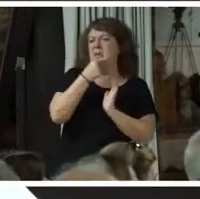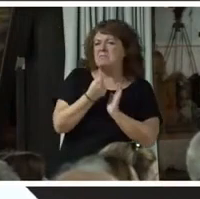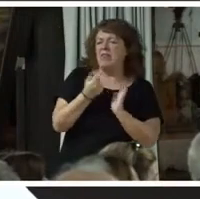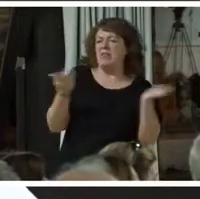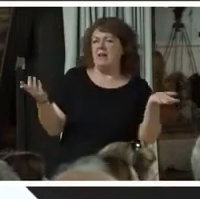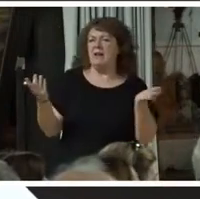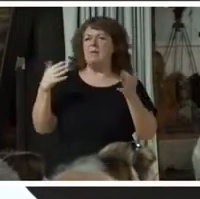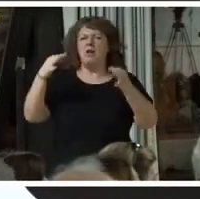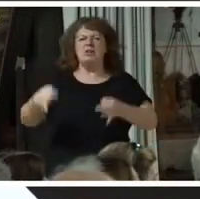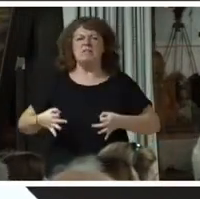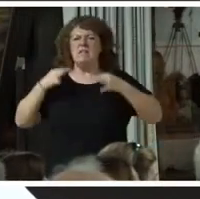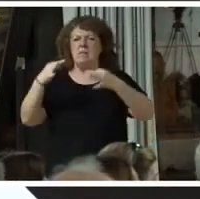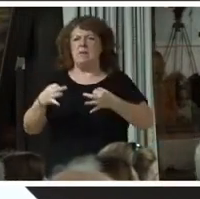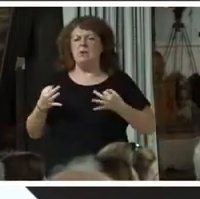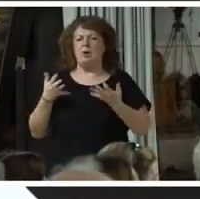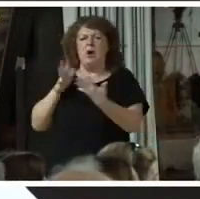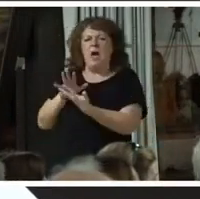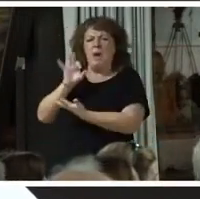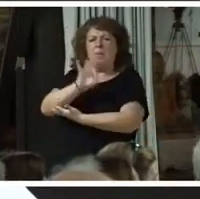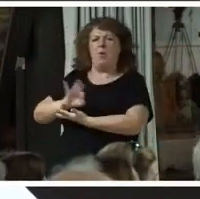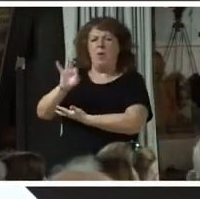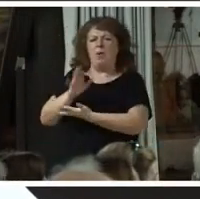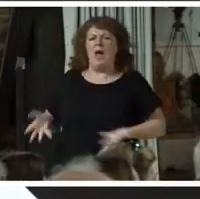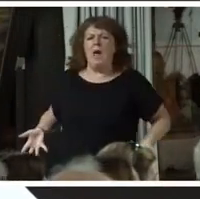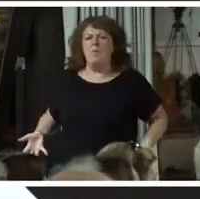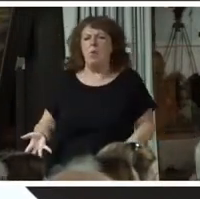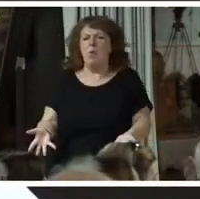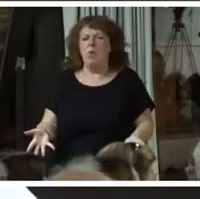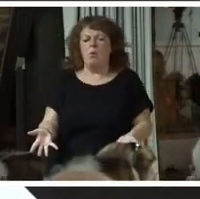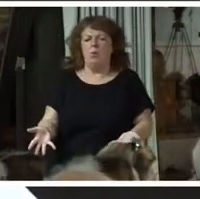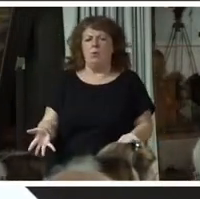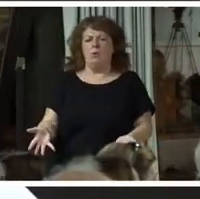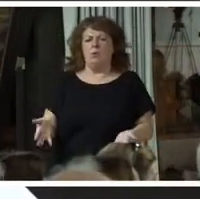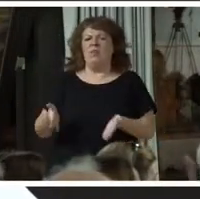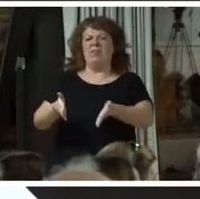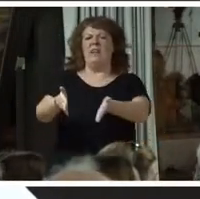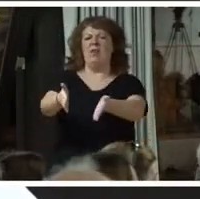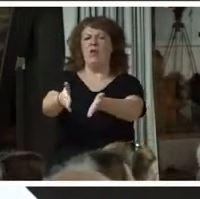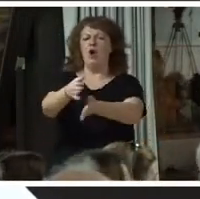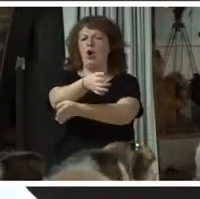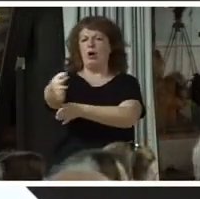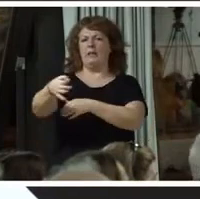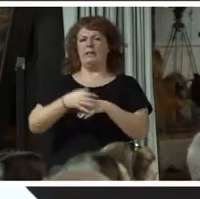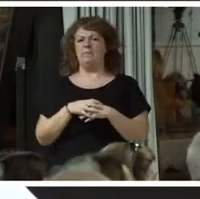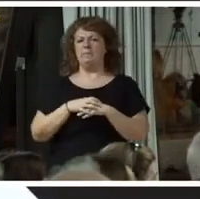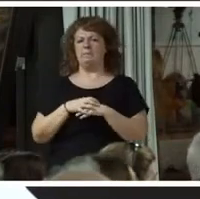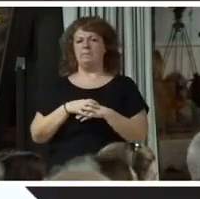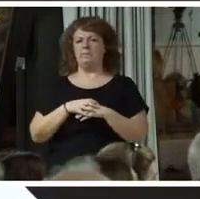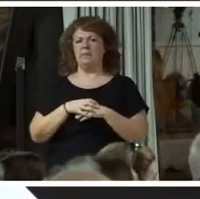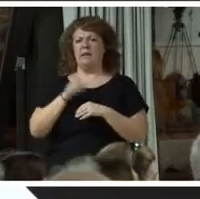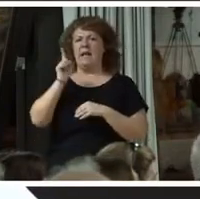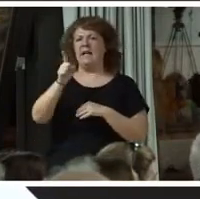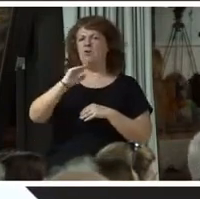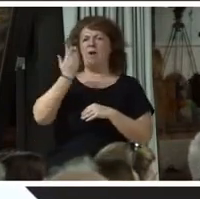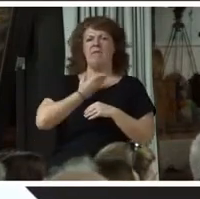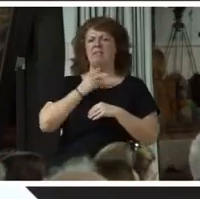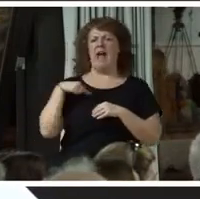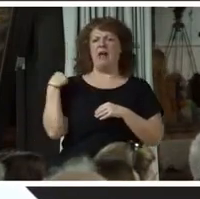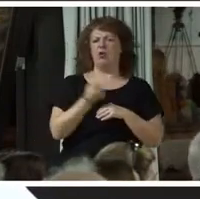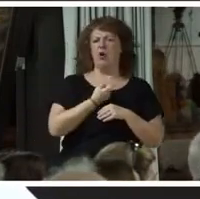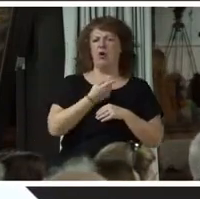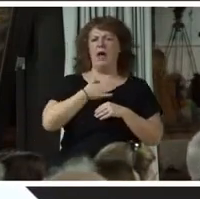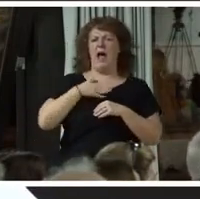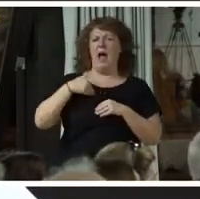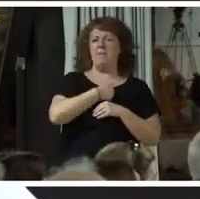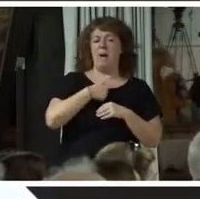pero desde desde luego siempre se va a encontrar a podemos empujando en la que creo que es la dirección correcta eso afecta a todo a